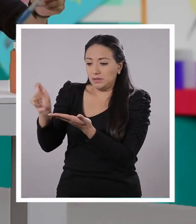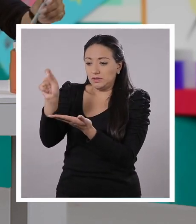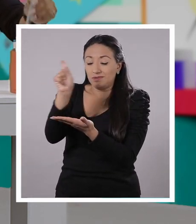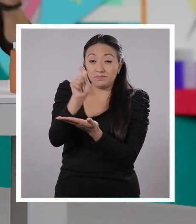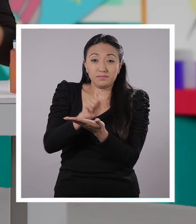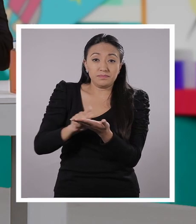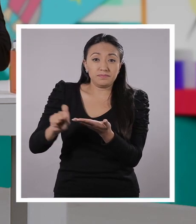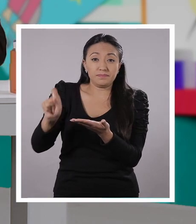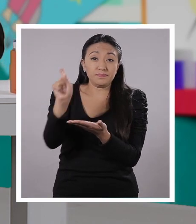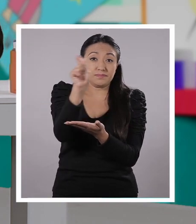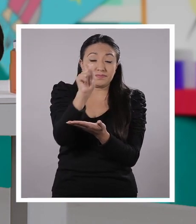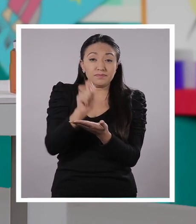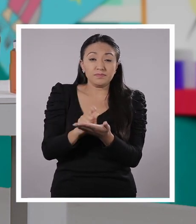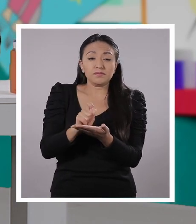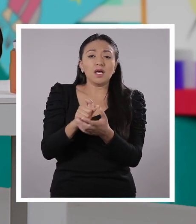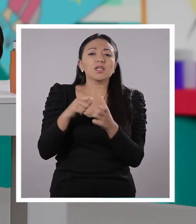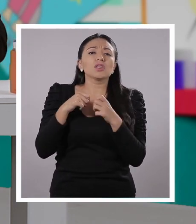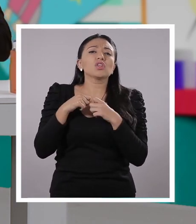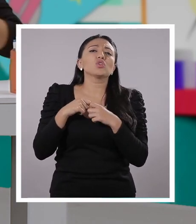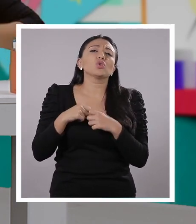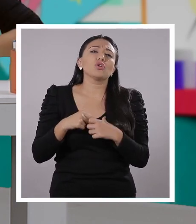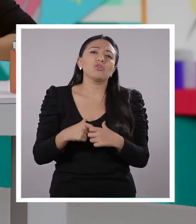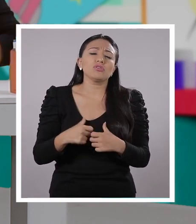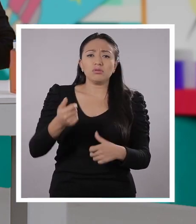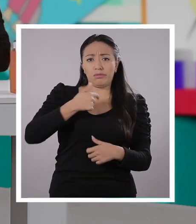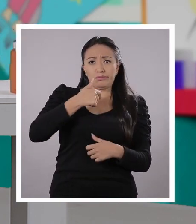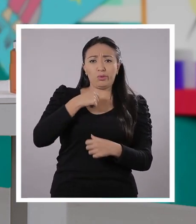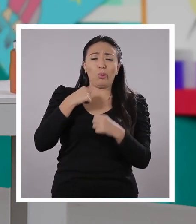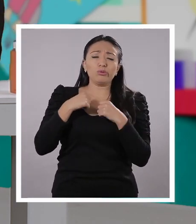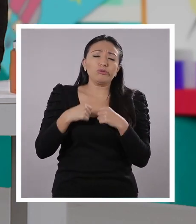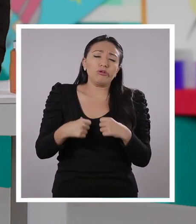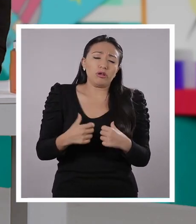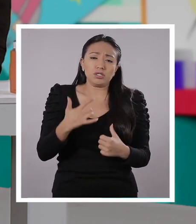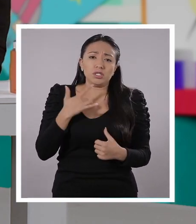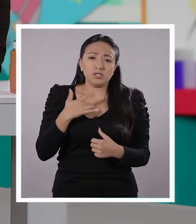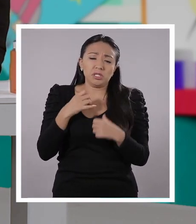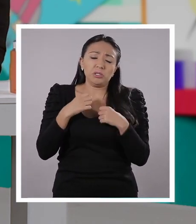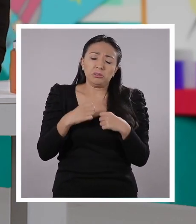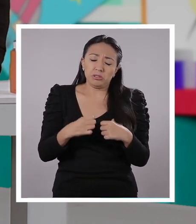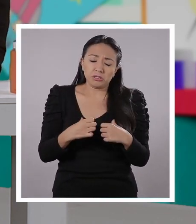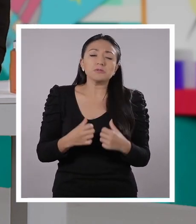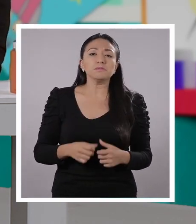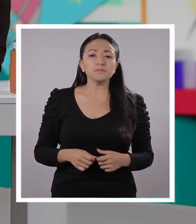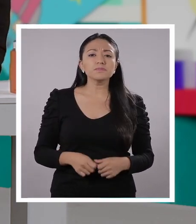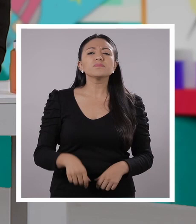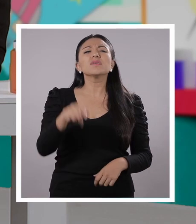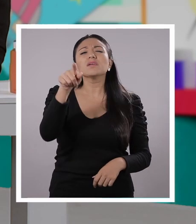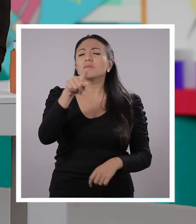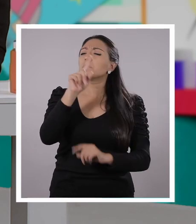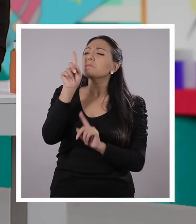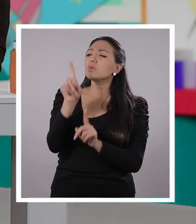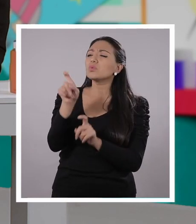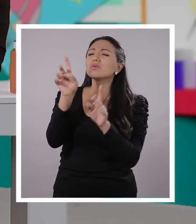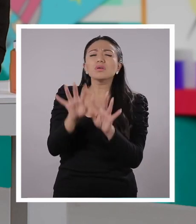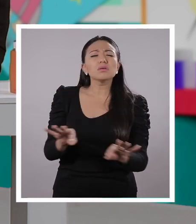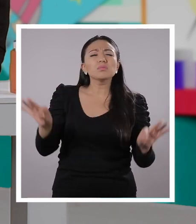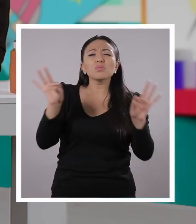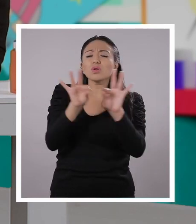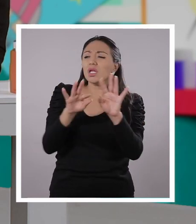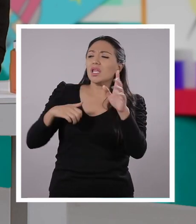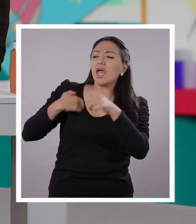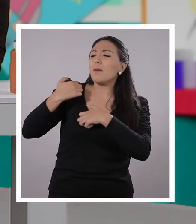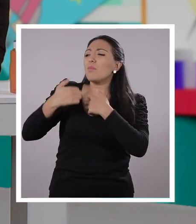mariquita de la tristeza, que fue la emoción que me visitó hoy. Exactamente. Muy bien. ¿Por qué crees, Pancho, que son